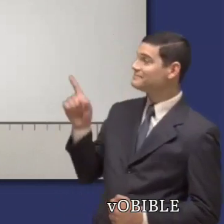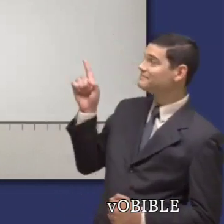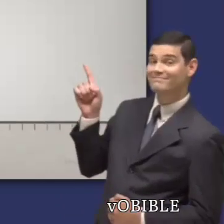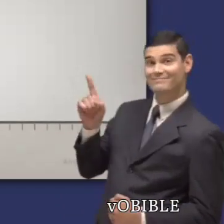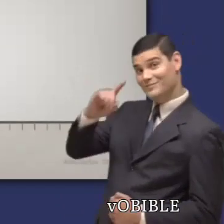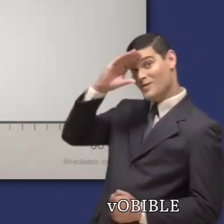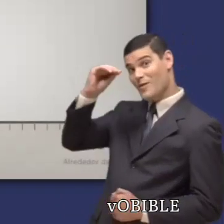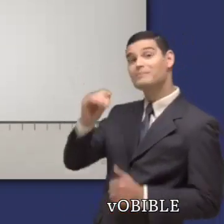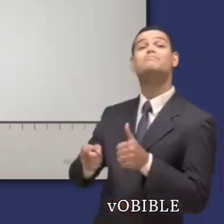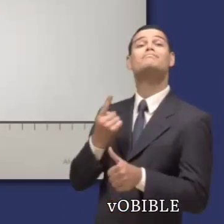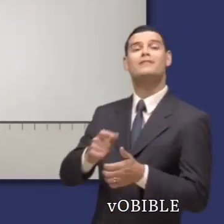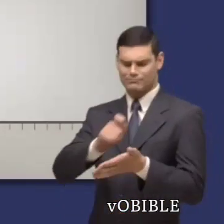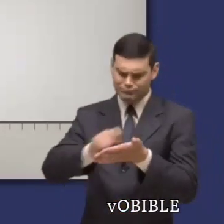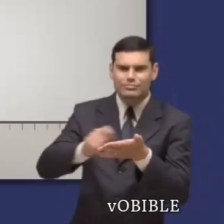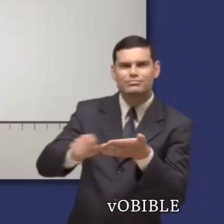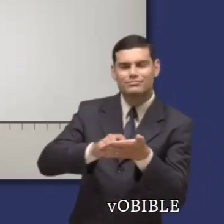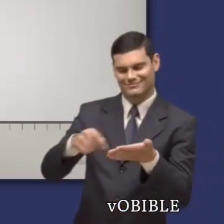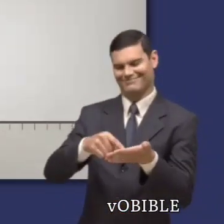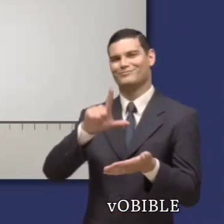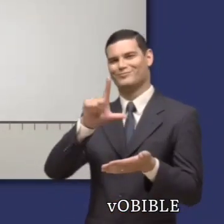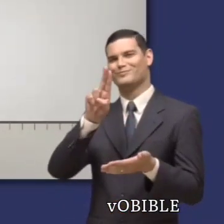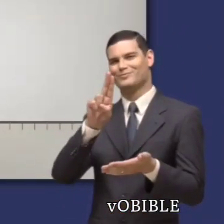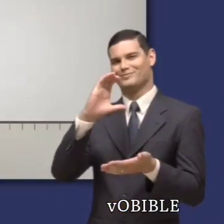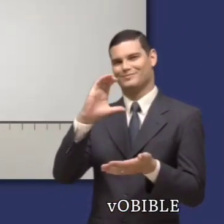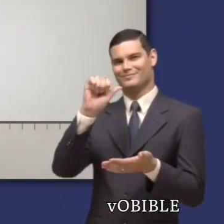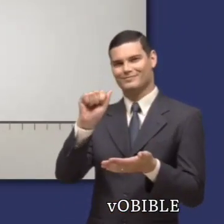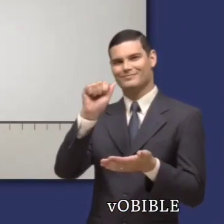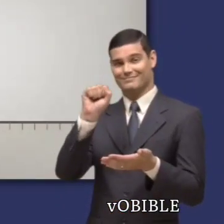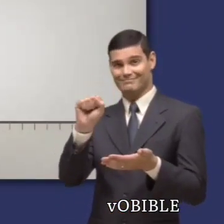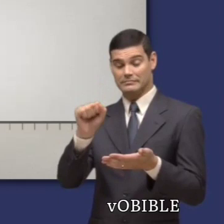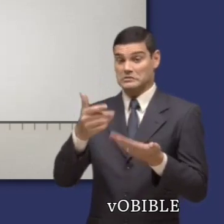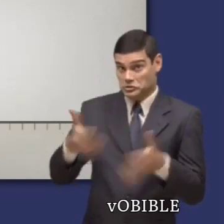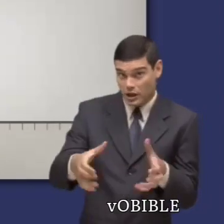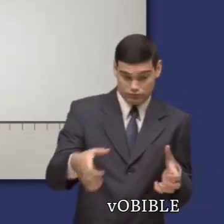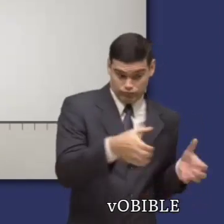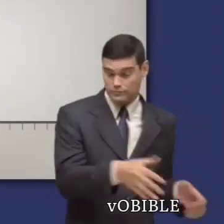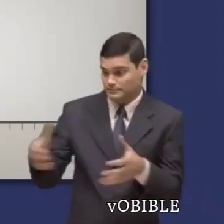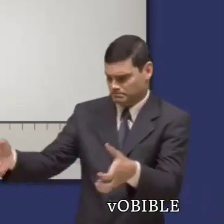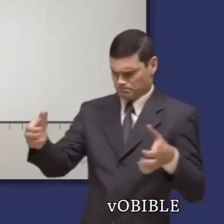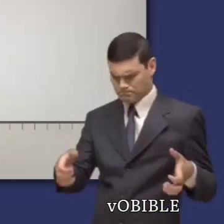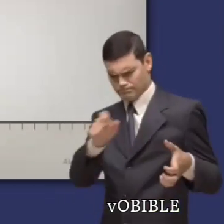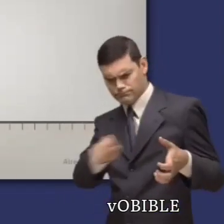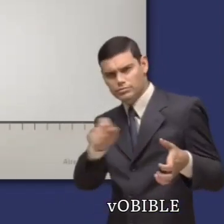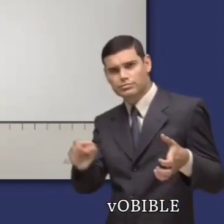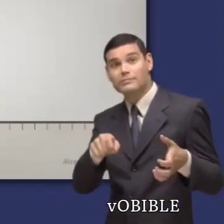Hechos contiene un relato detallado de los comienzos de la congregación cristiana y de su rápido crecimiento.